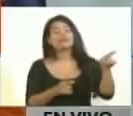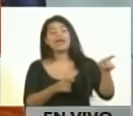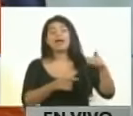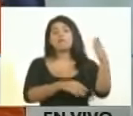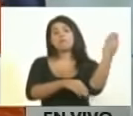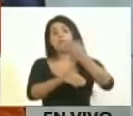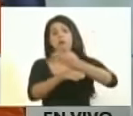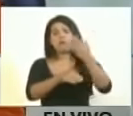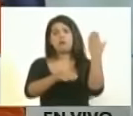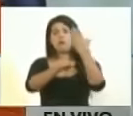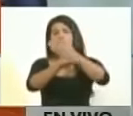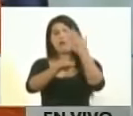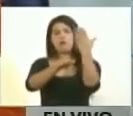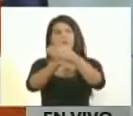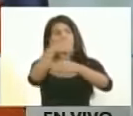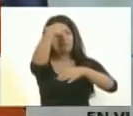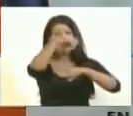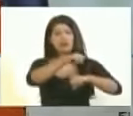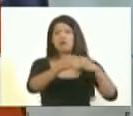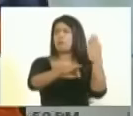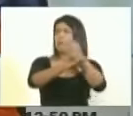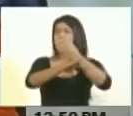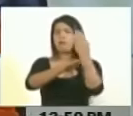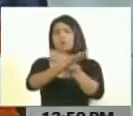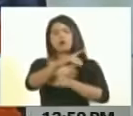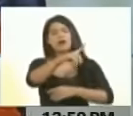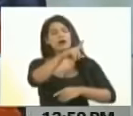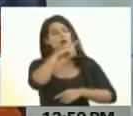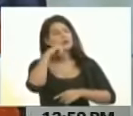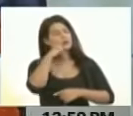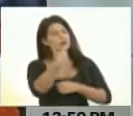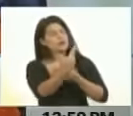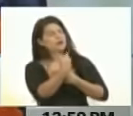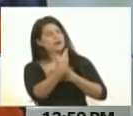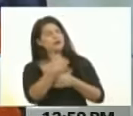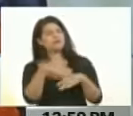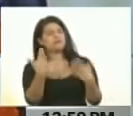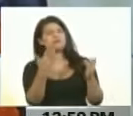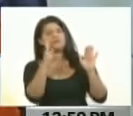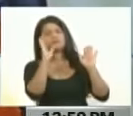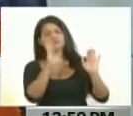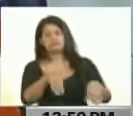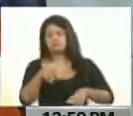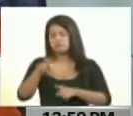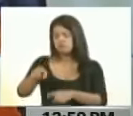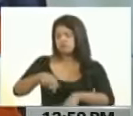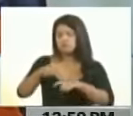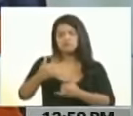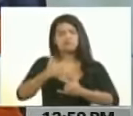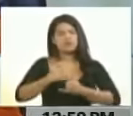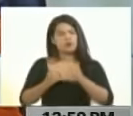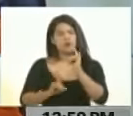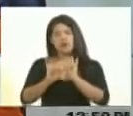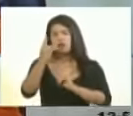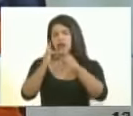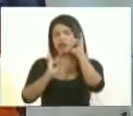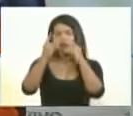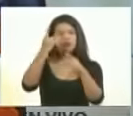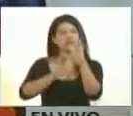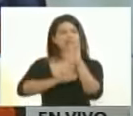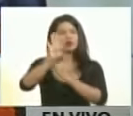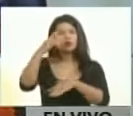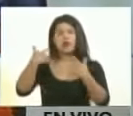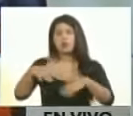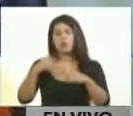ilegítimas, imperialistas que les han impuesto los centros imperiales, los Estados Unidos y la Unión Europea, se han convertido a